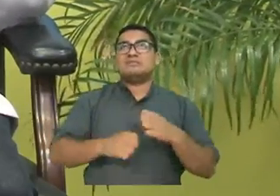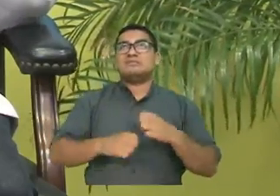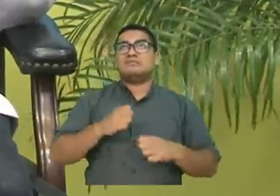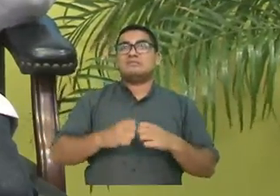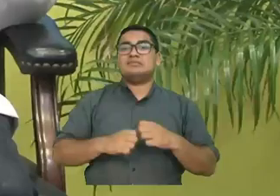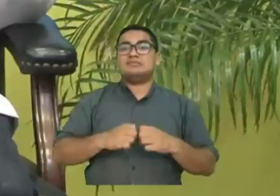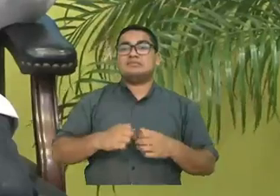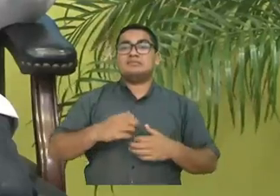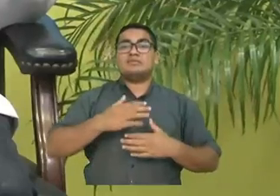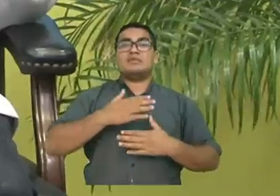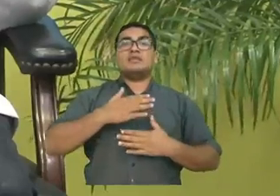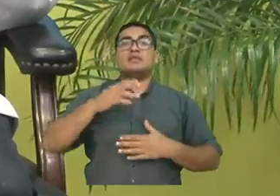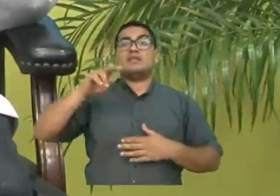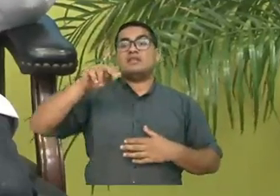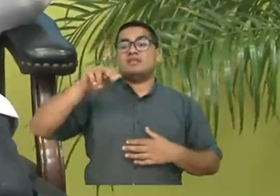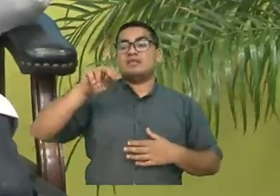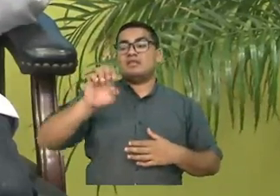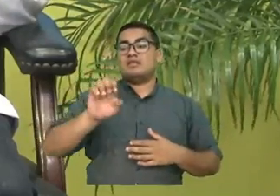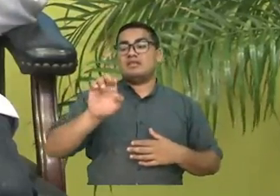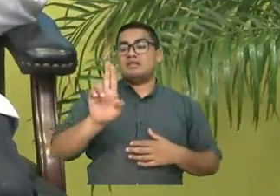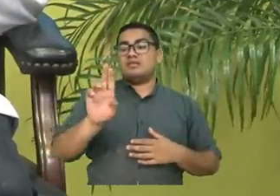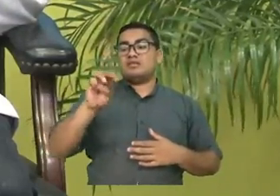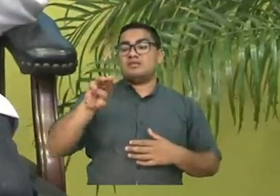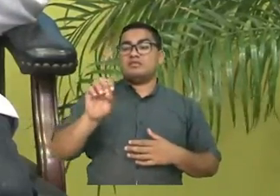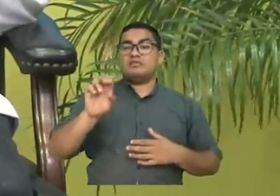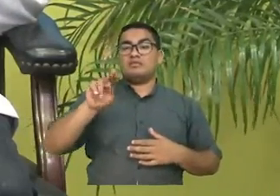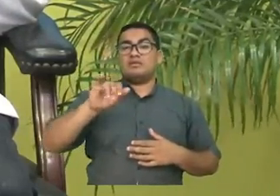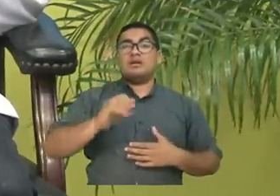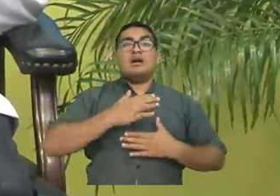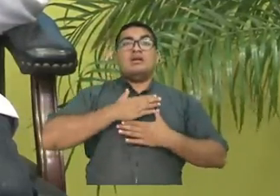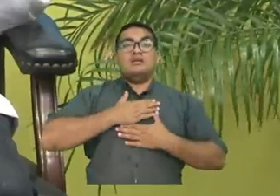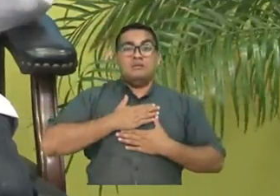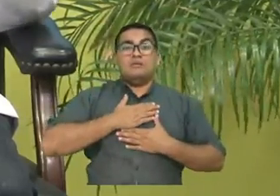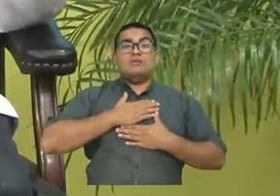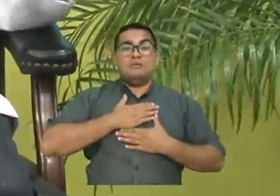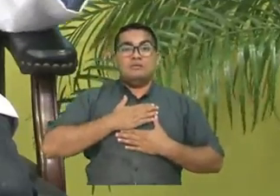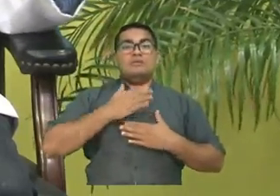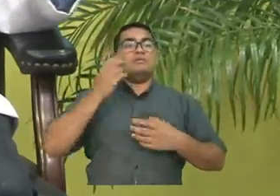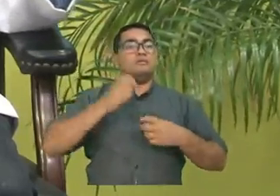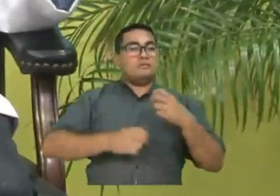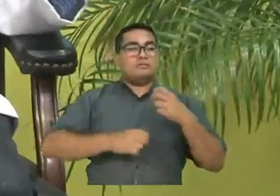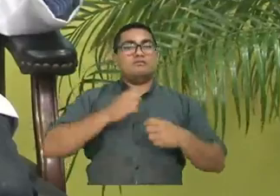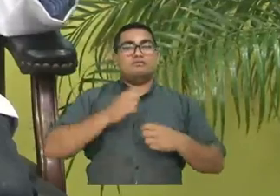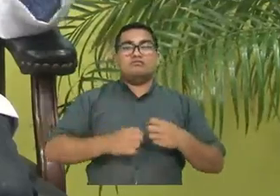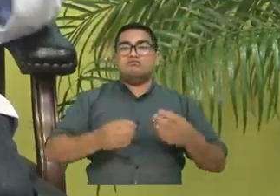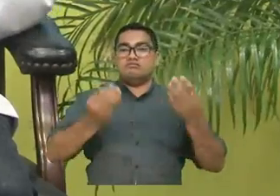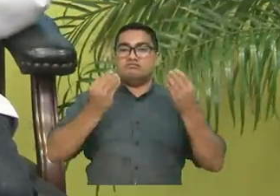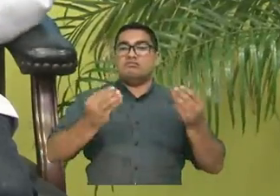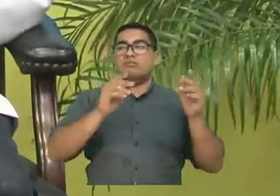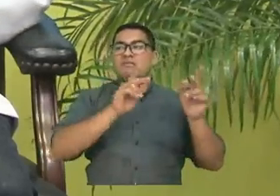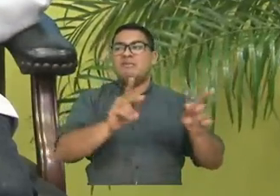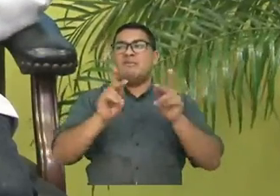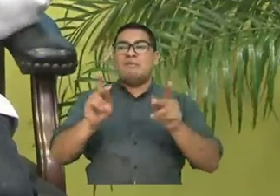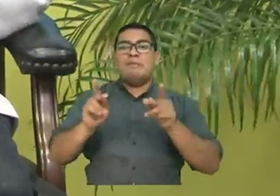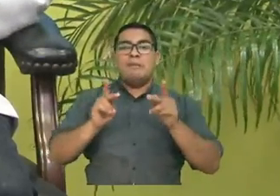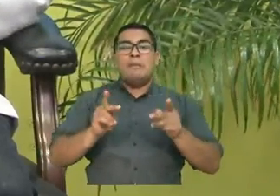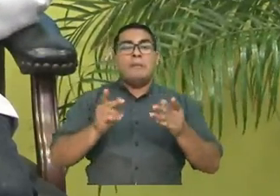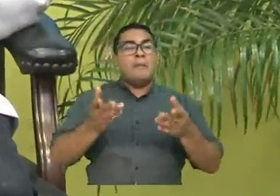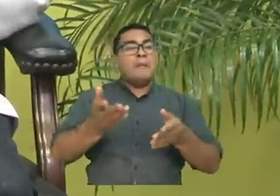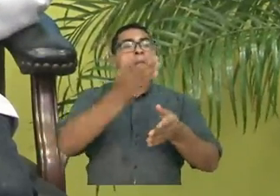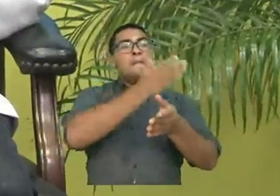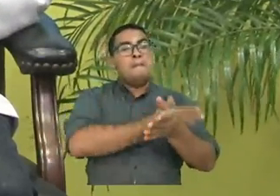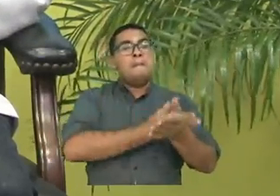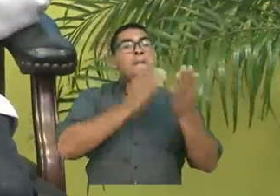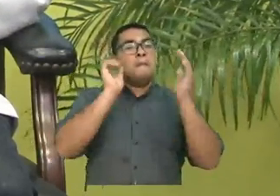las neumonías, que las neumonías son provocadas no solamente por el coronavirus. Sí. Ya conocemos un montón de agentes etiológicos que también